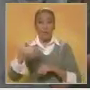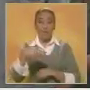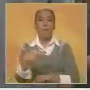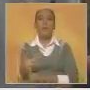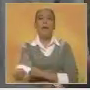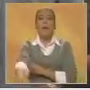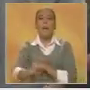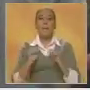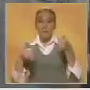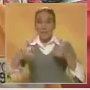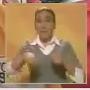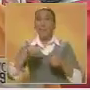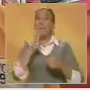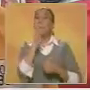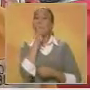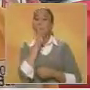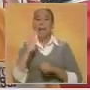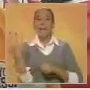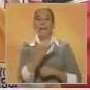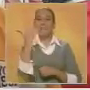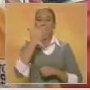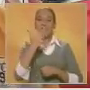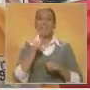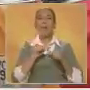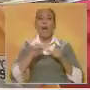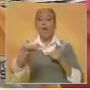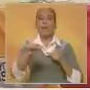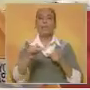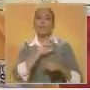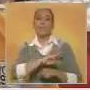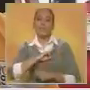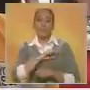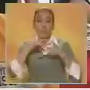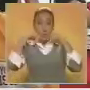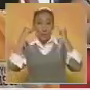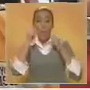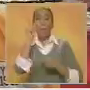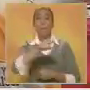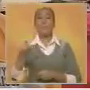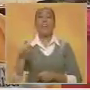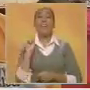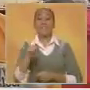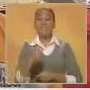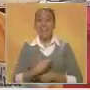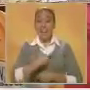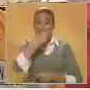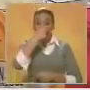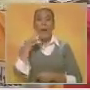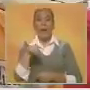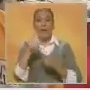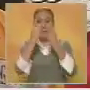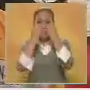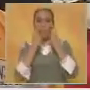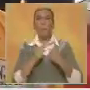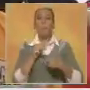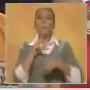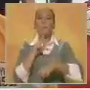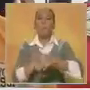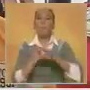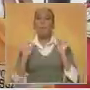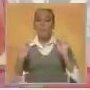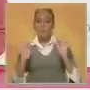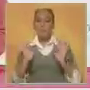de la Superintendencia de Bancos la quinta jornada de la Misión Sonrisa. Las personas que requieren prótesis dentales serán examinadas por un equipo de